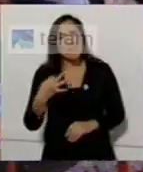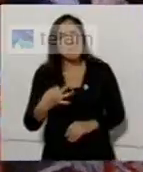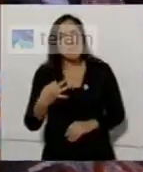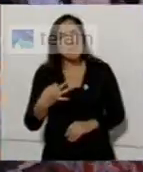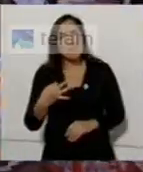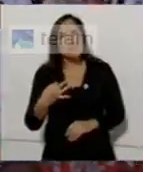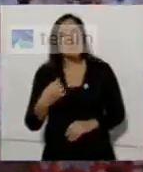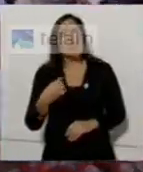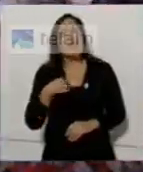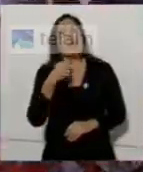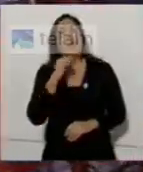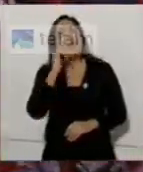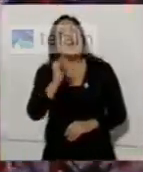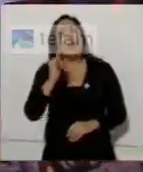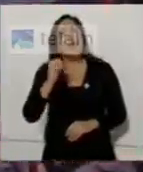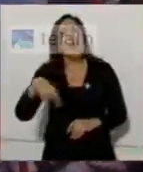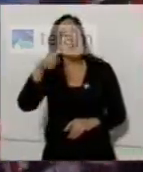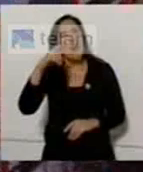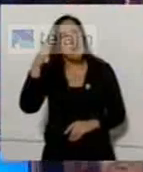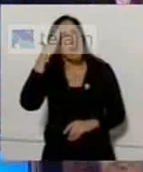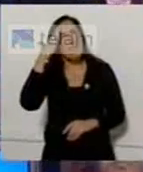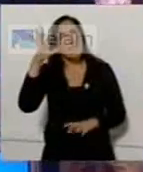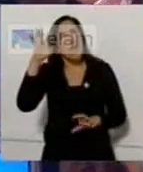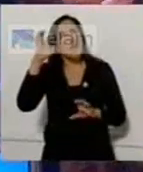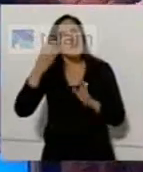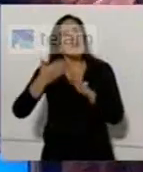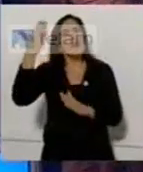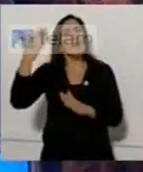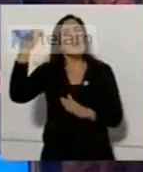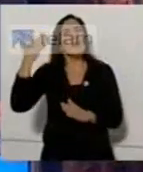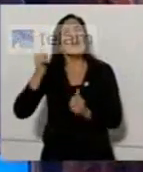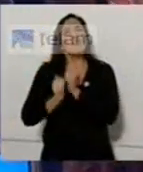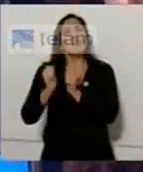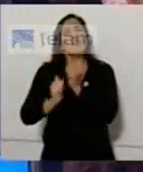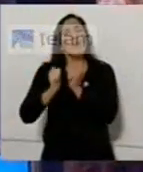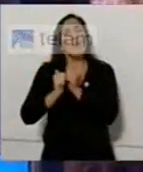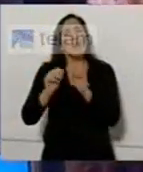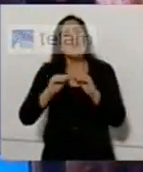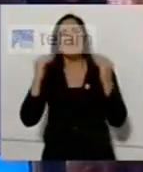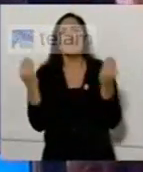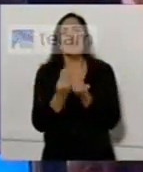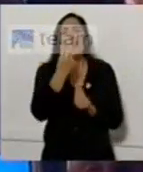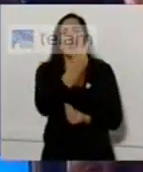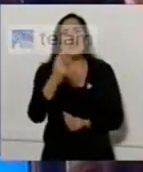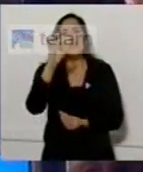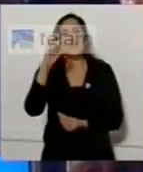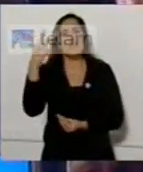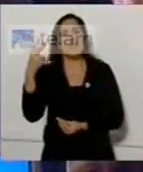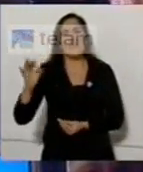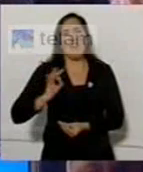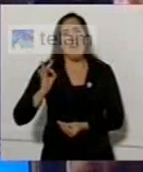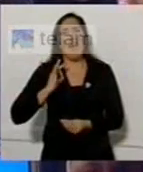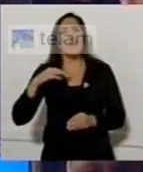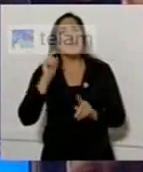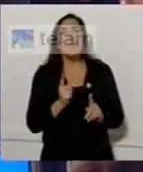quiero recordar la historia, quiero recordar estos 203 años de nuestra Revolución